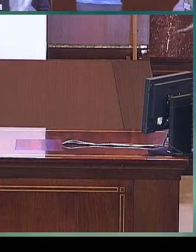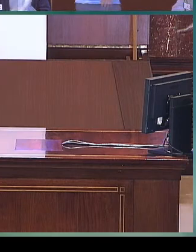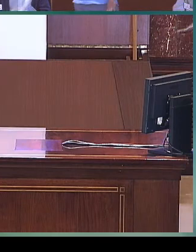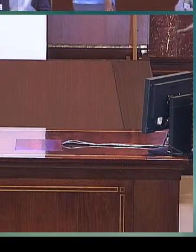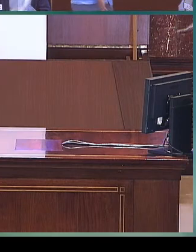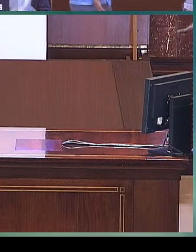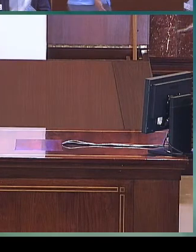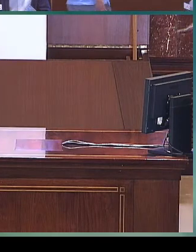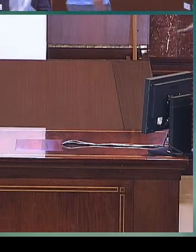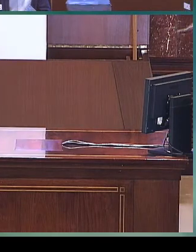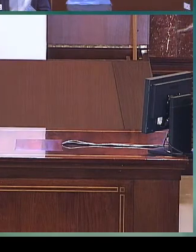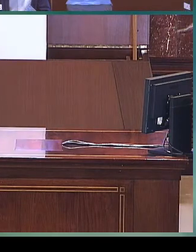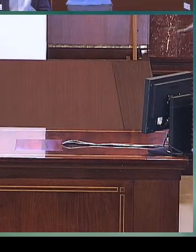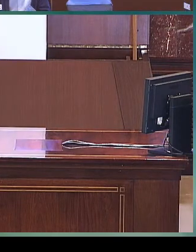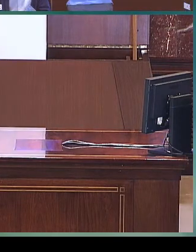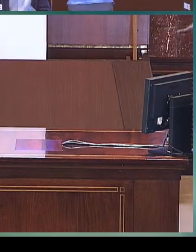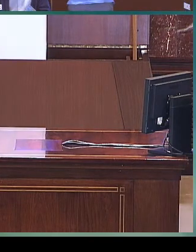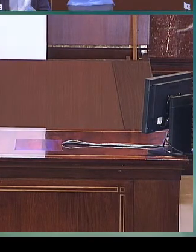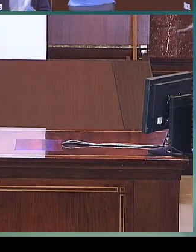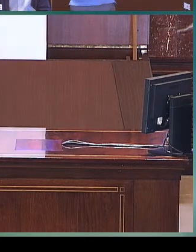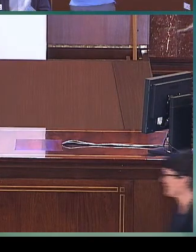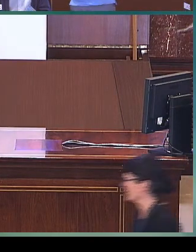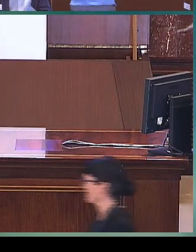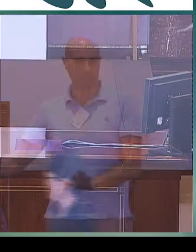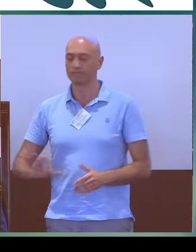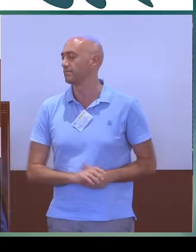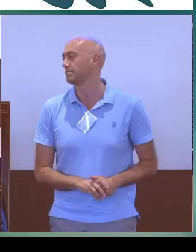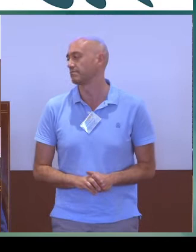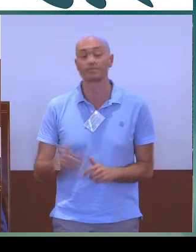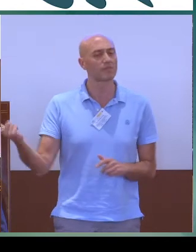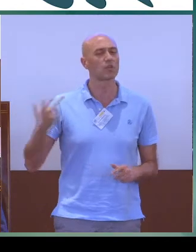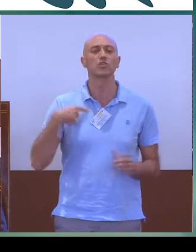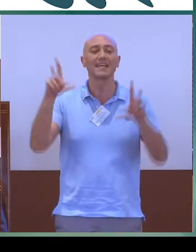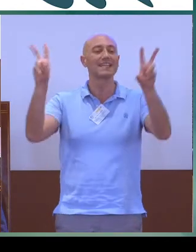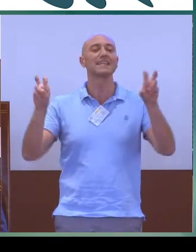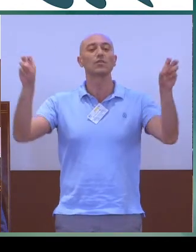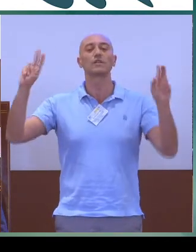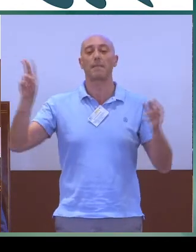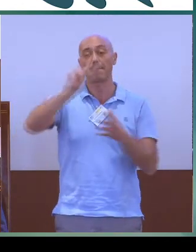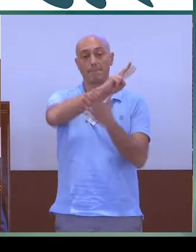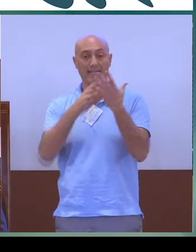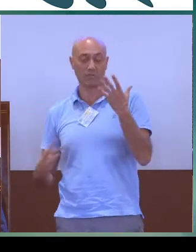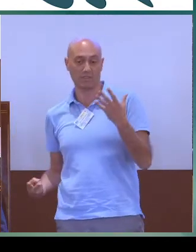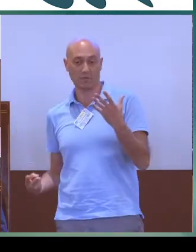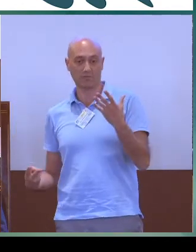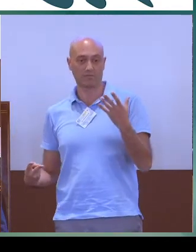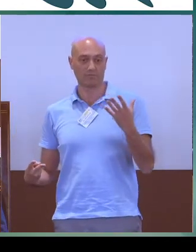Pues para presentar el trabajo intitulado El bilingüismo LSA castellano, activando y cambiando entre